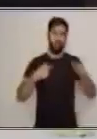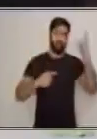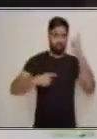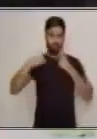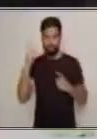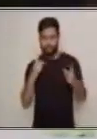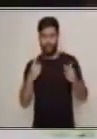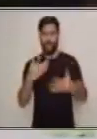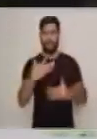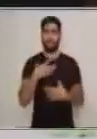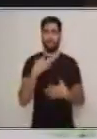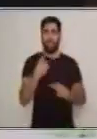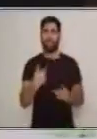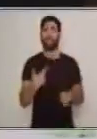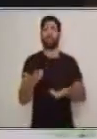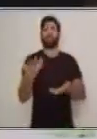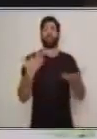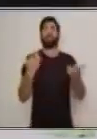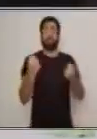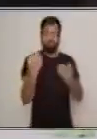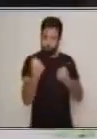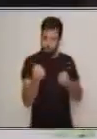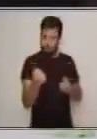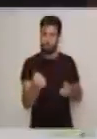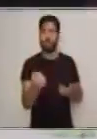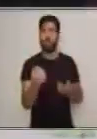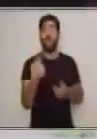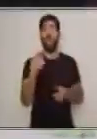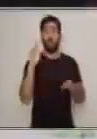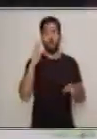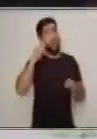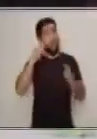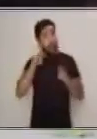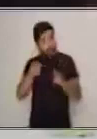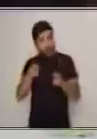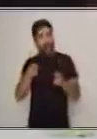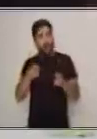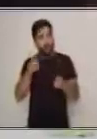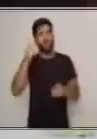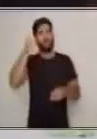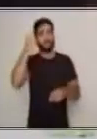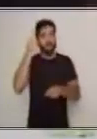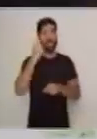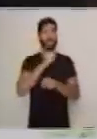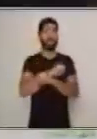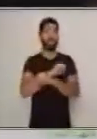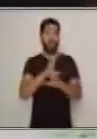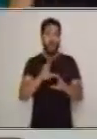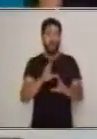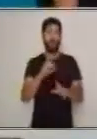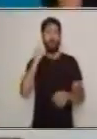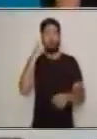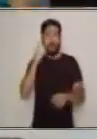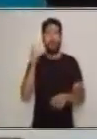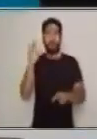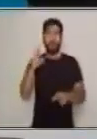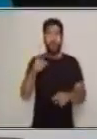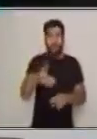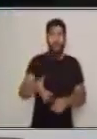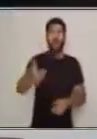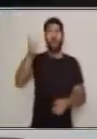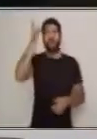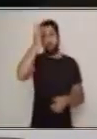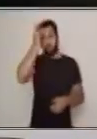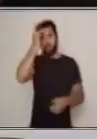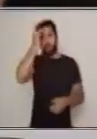pasión, interés, que este tema pueda convencer y pueda sensibilizar. ¿Qué